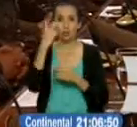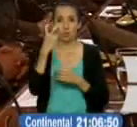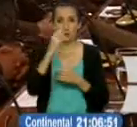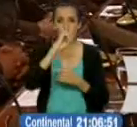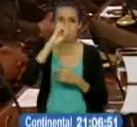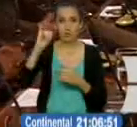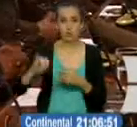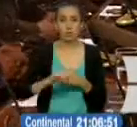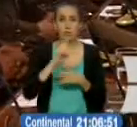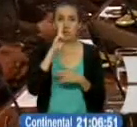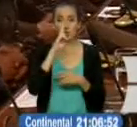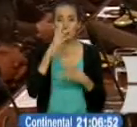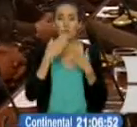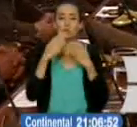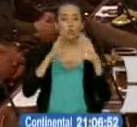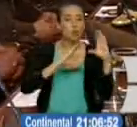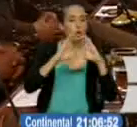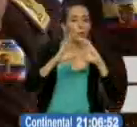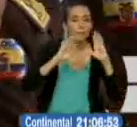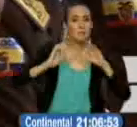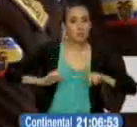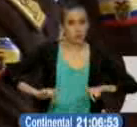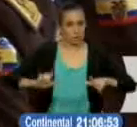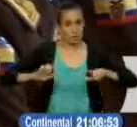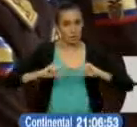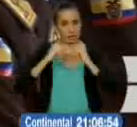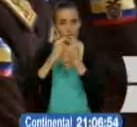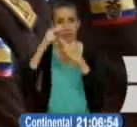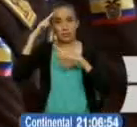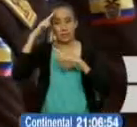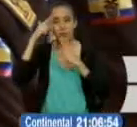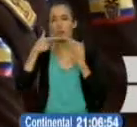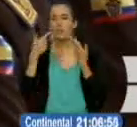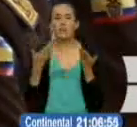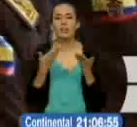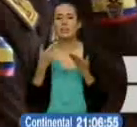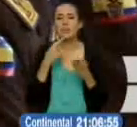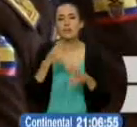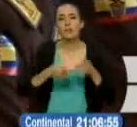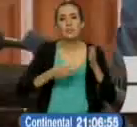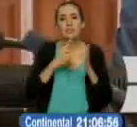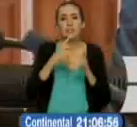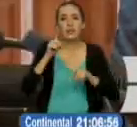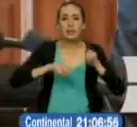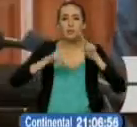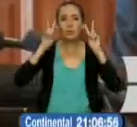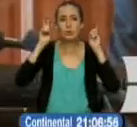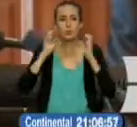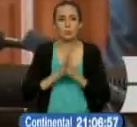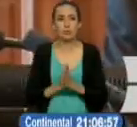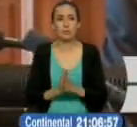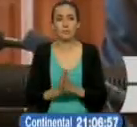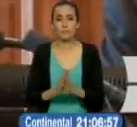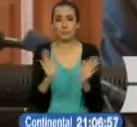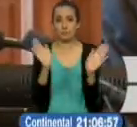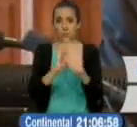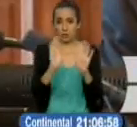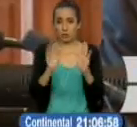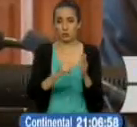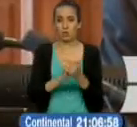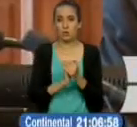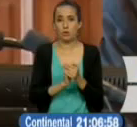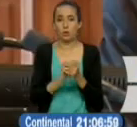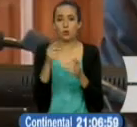de Carondelet para conversar con el presidente Lenín Moreno. La cita determinó varias coincidencias. No haremos absolutamente nada para